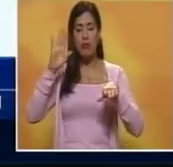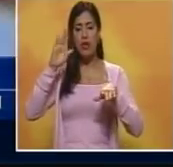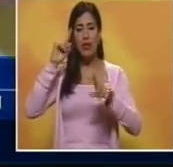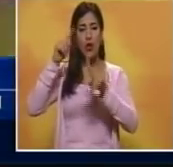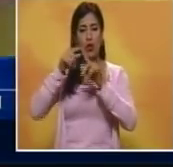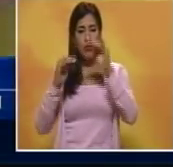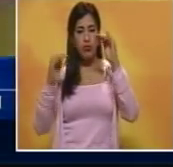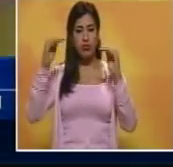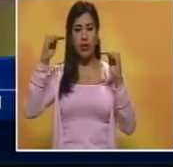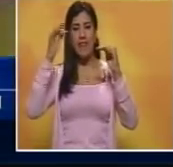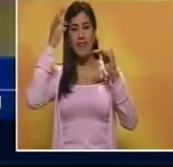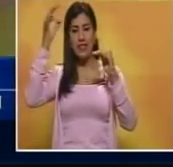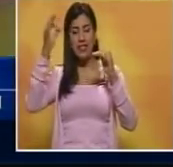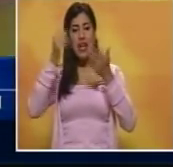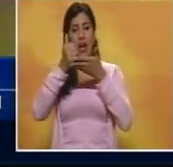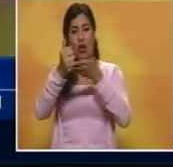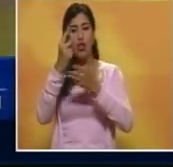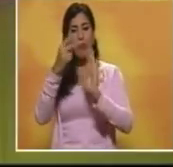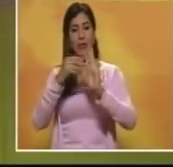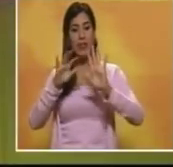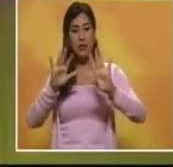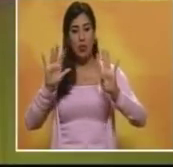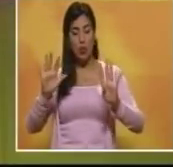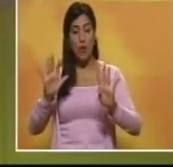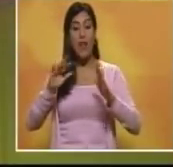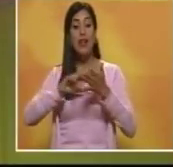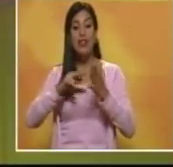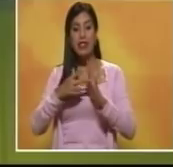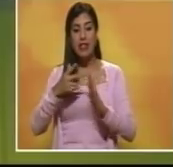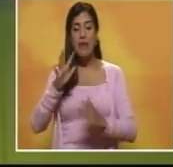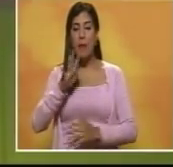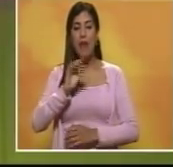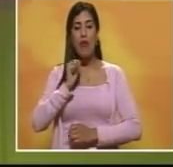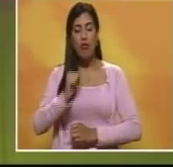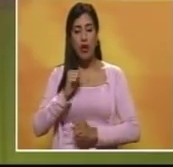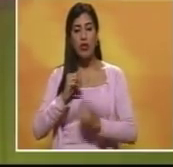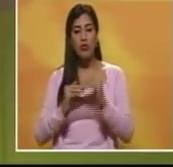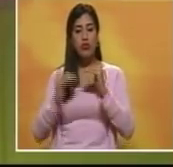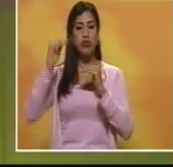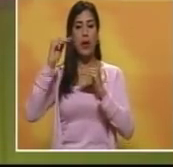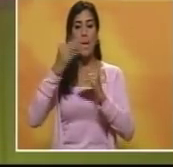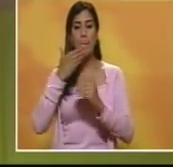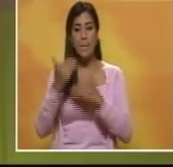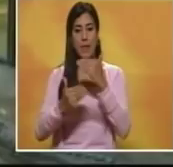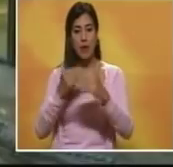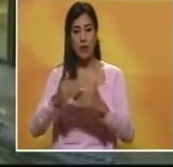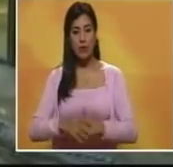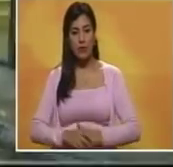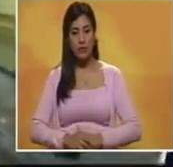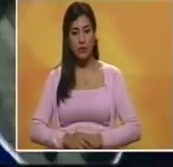alcanzar el equilibrio fiscal primario en 2019, lo que supondrá un fuerte ajuste económico.